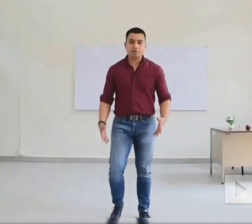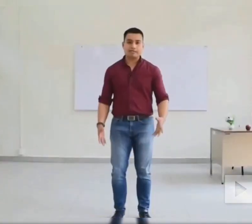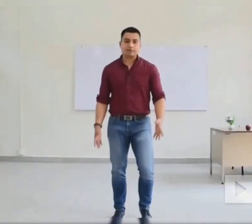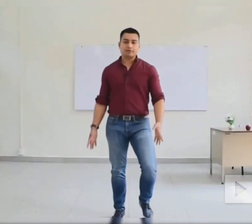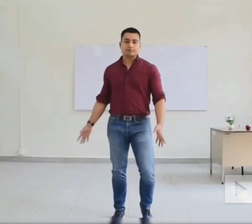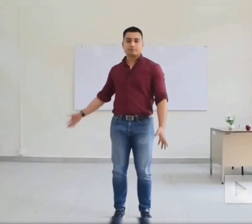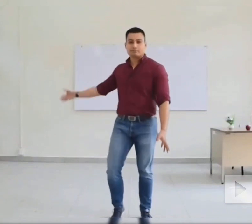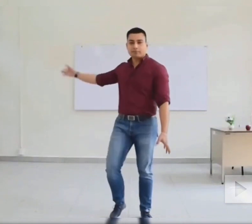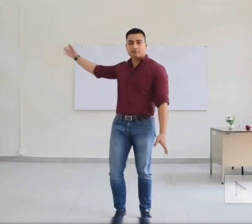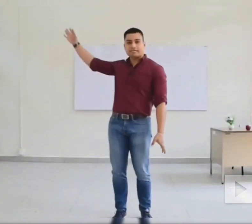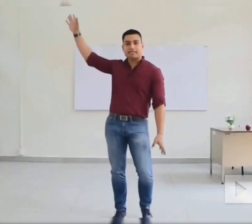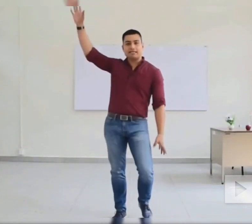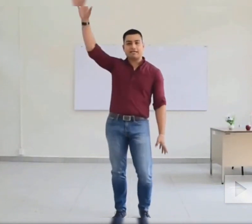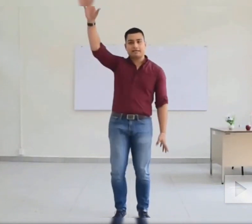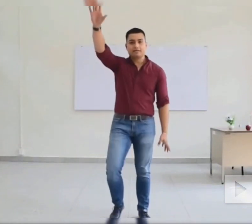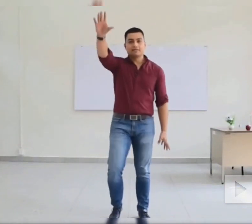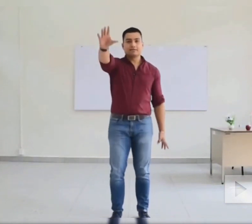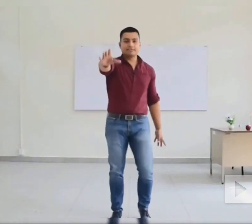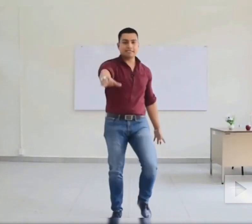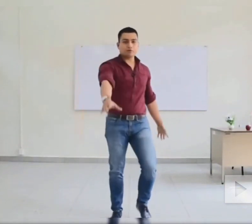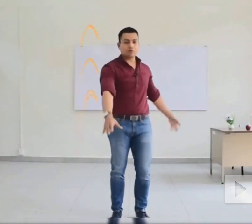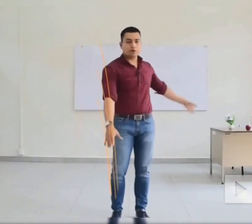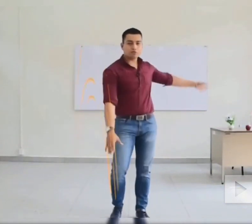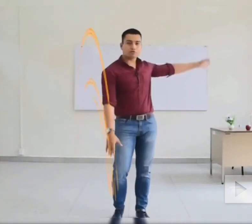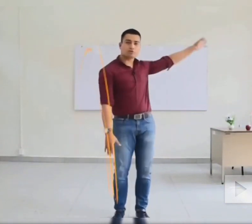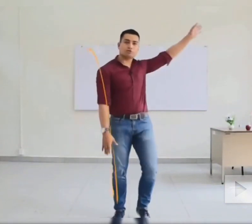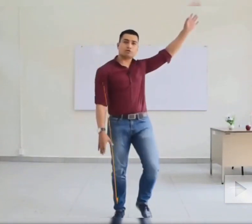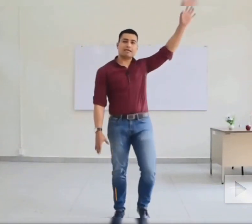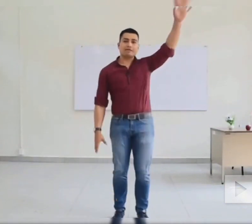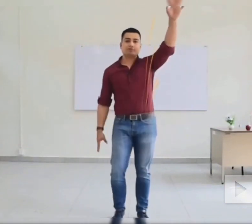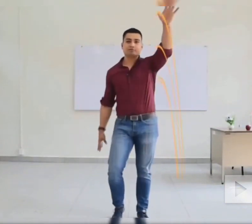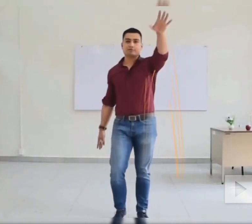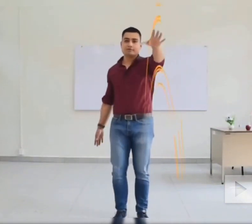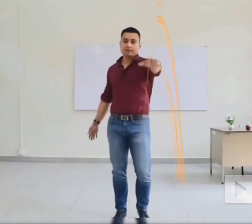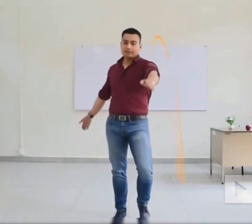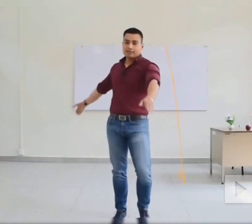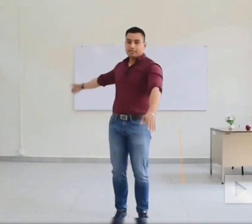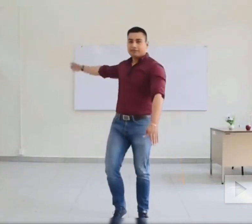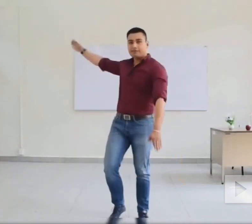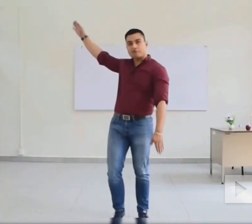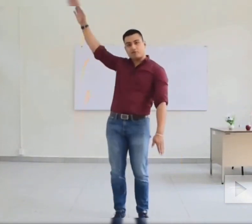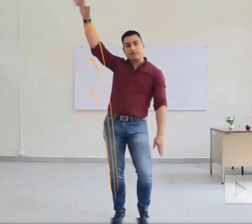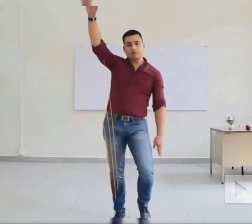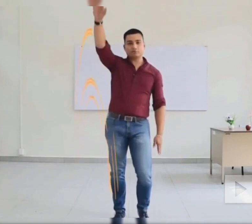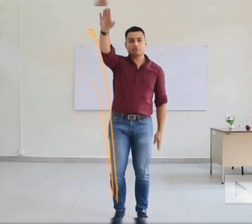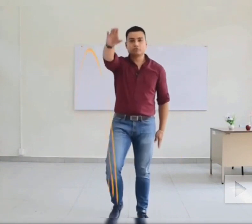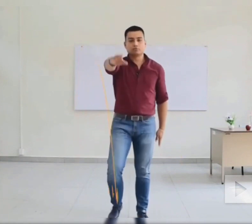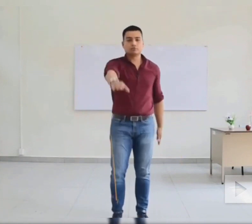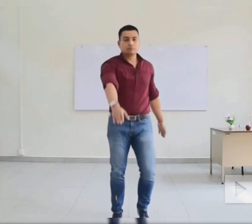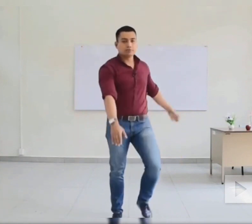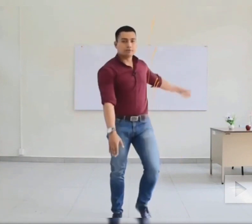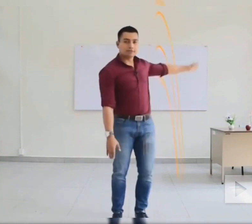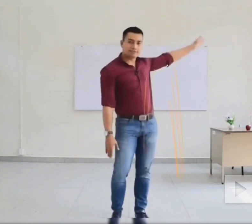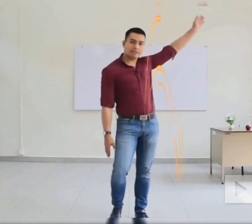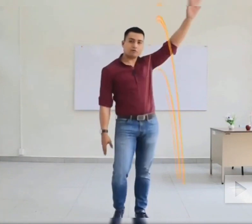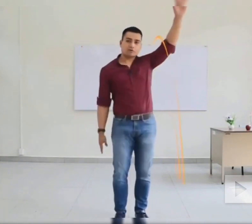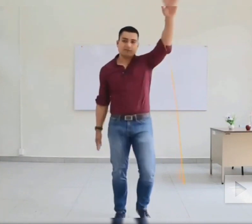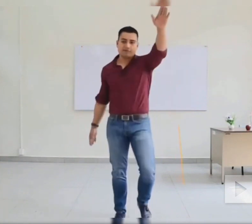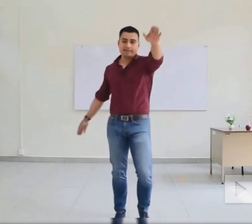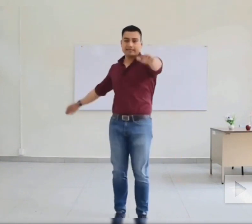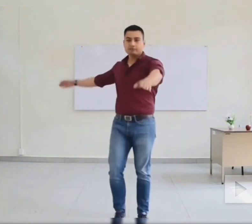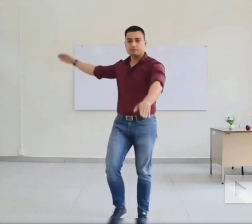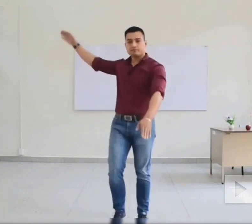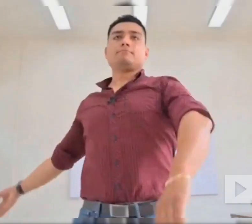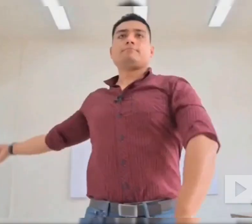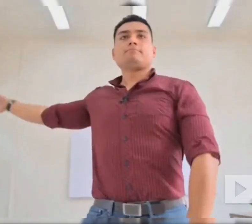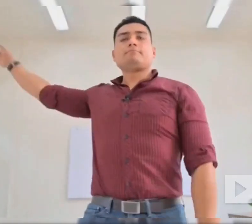Posterior a este movimiento, vamos a generar círculos controlados y bien formados.